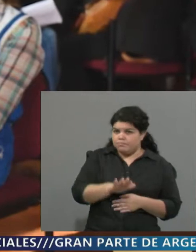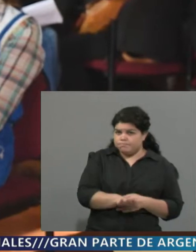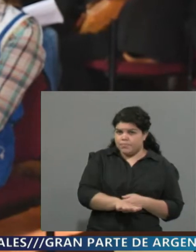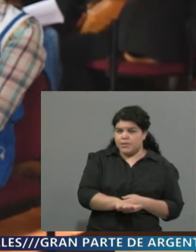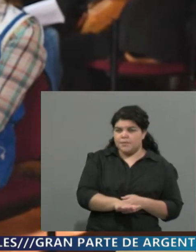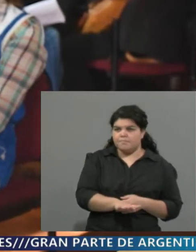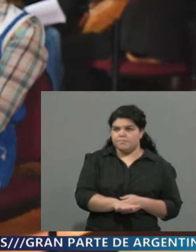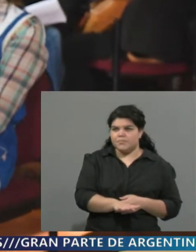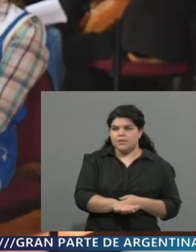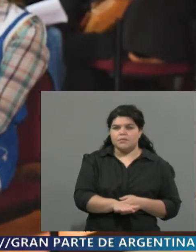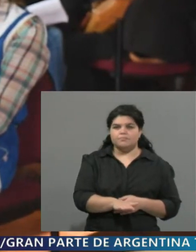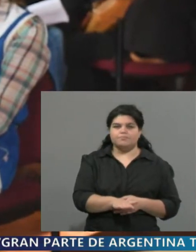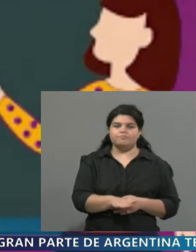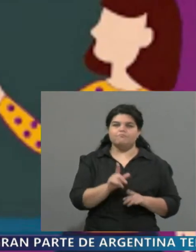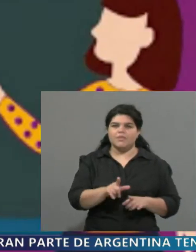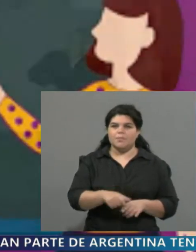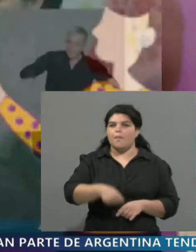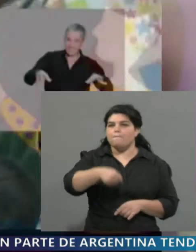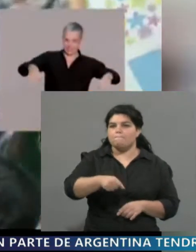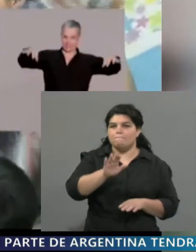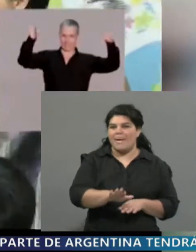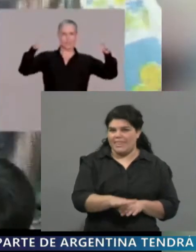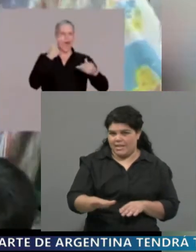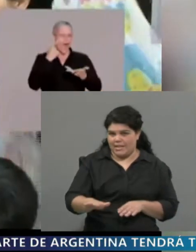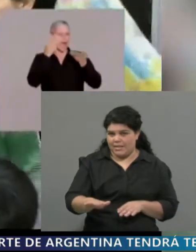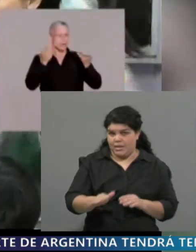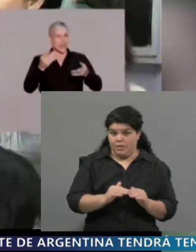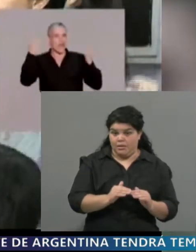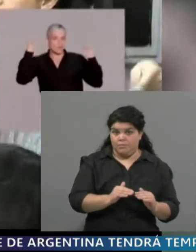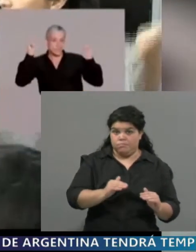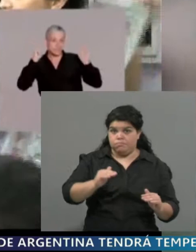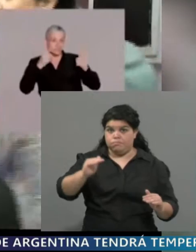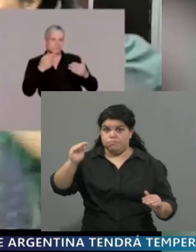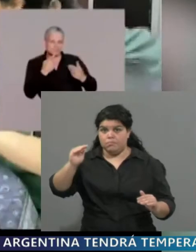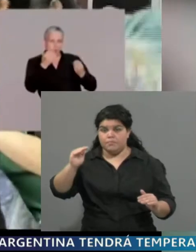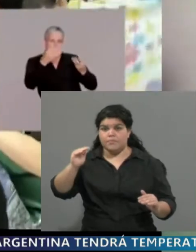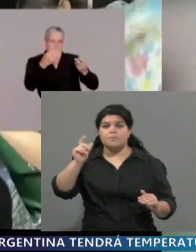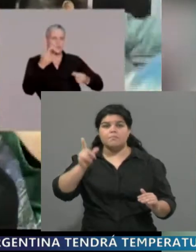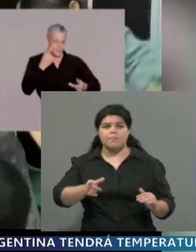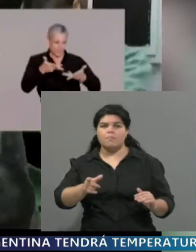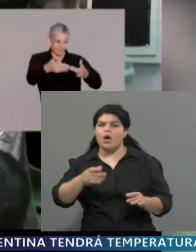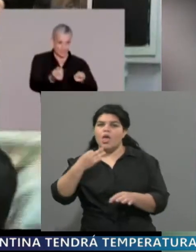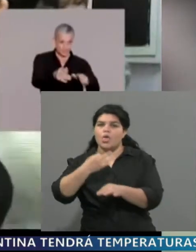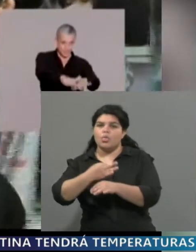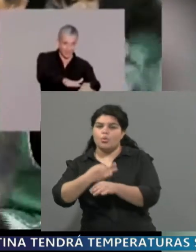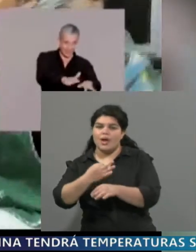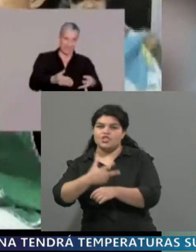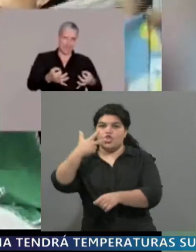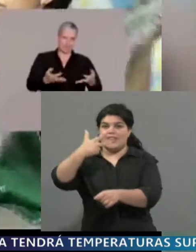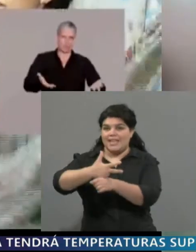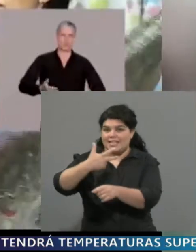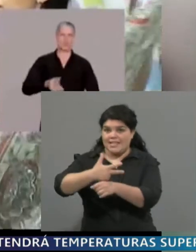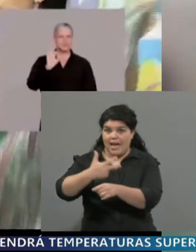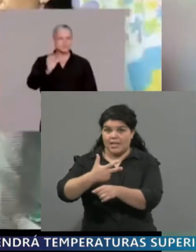pre-jardín, no sé cómo se llama ahora o cómo se le dice, pero desde pre-jardín hasta la educación terciaria no